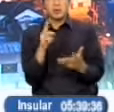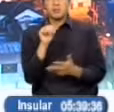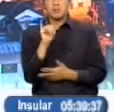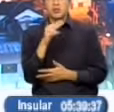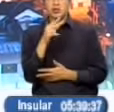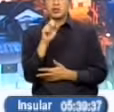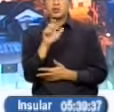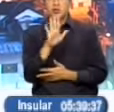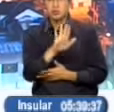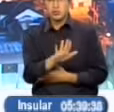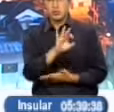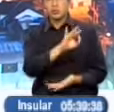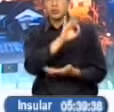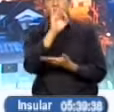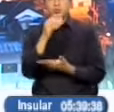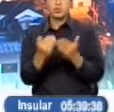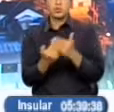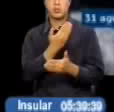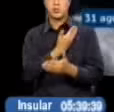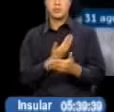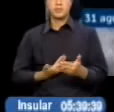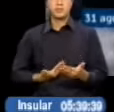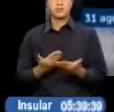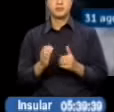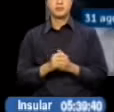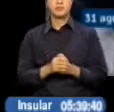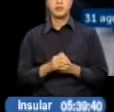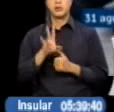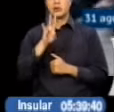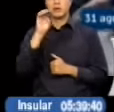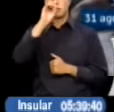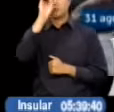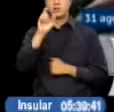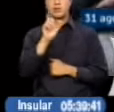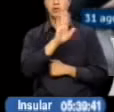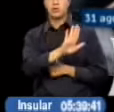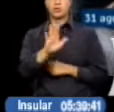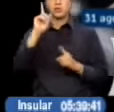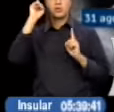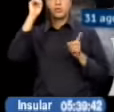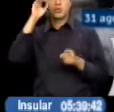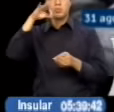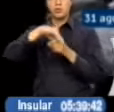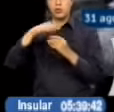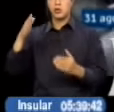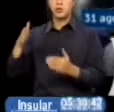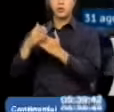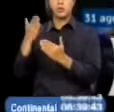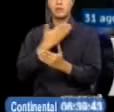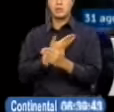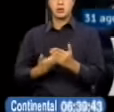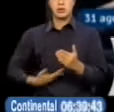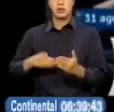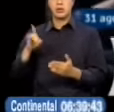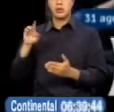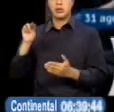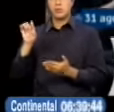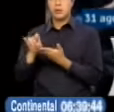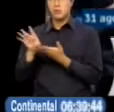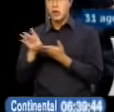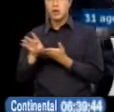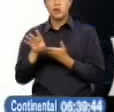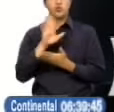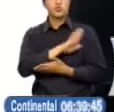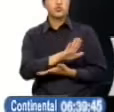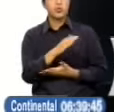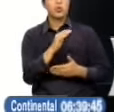quien asume este poder cerca del 70% de los diputados que votaron en contra de dilma rousseff tienen procesos por